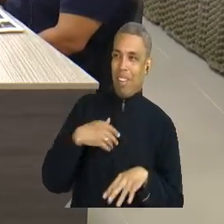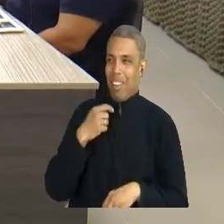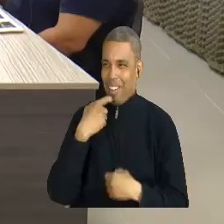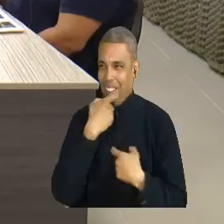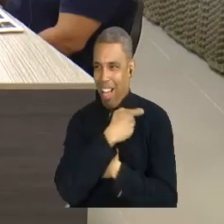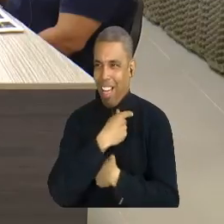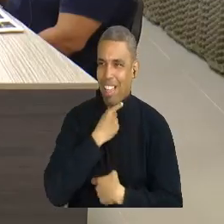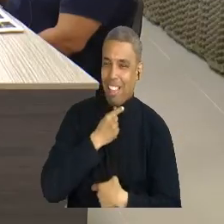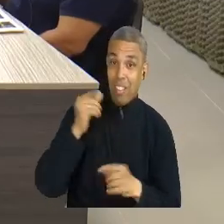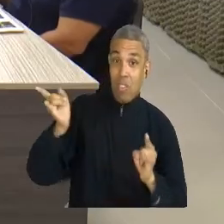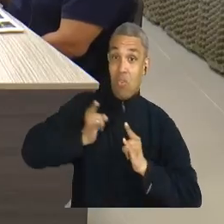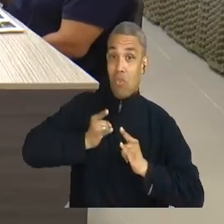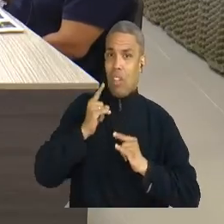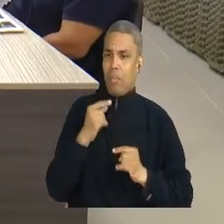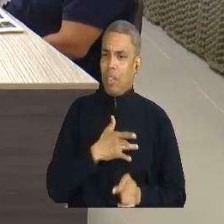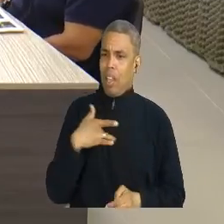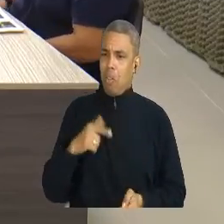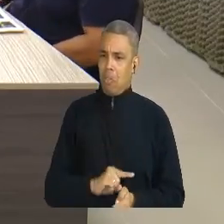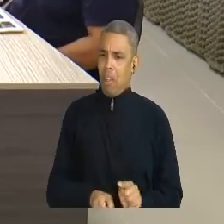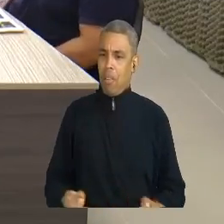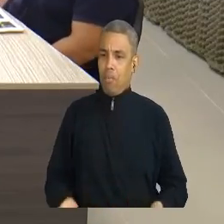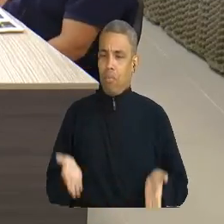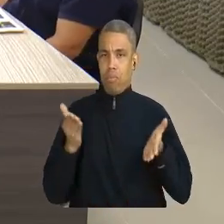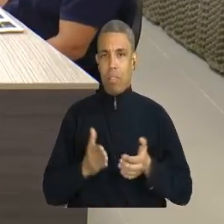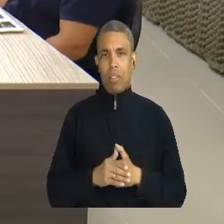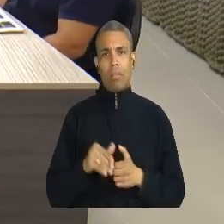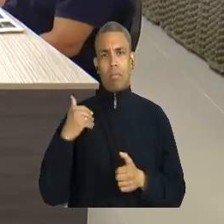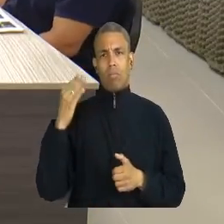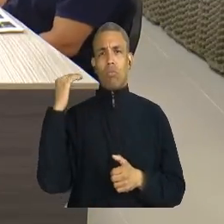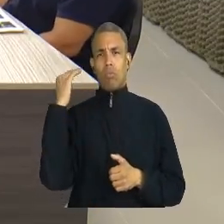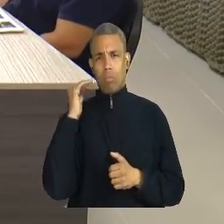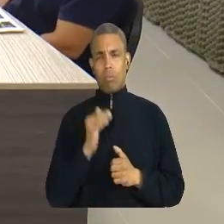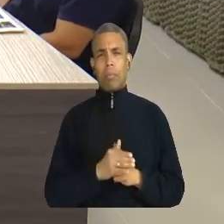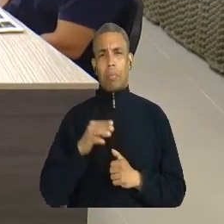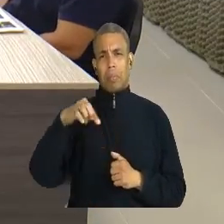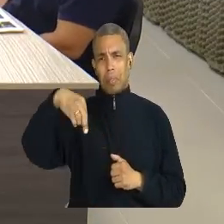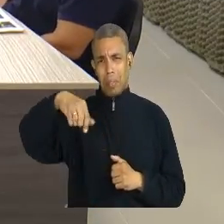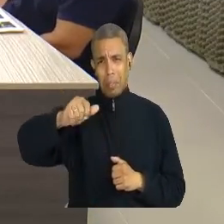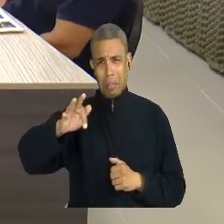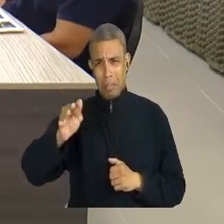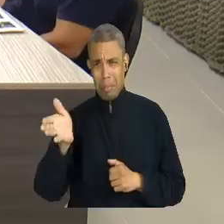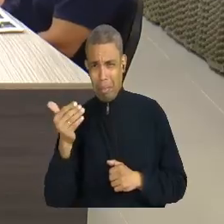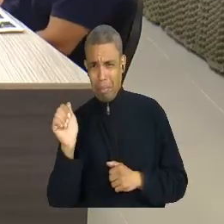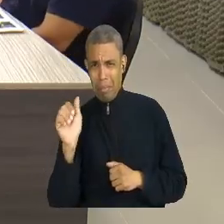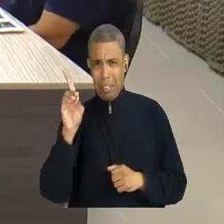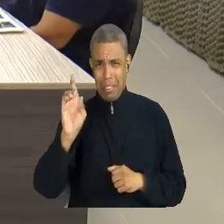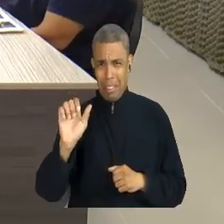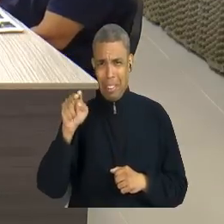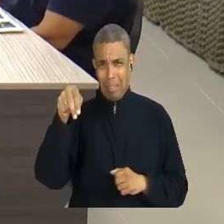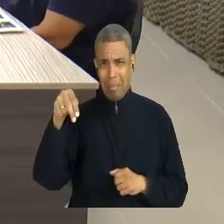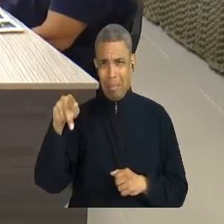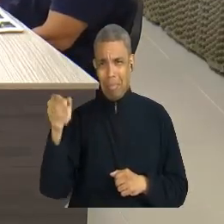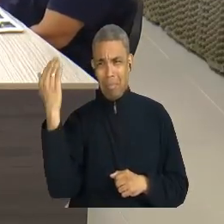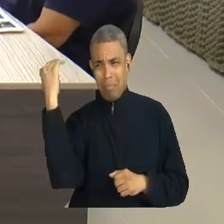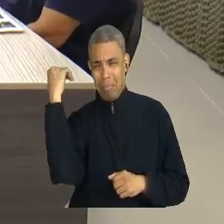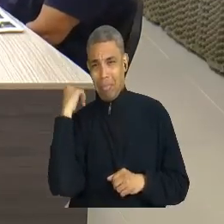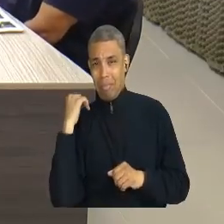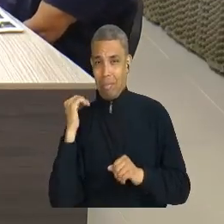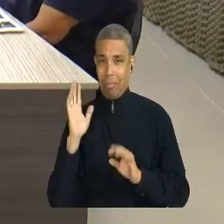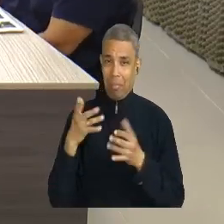Adams, pero eso ya venía hace mucho tiempo, ¿sí? Sin embargo, empezó pues empezaron